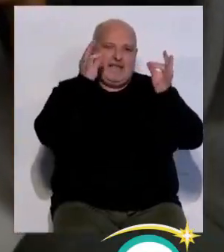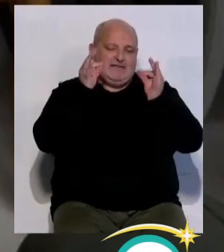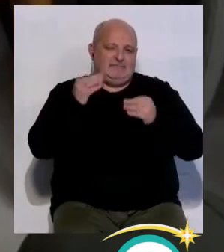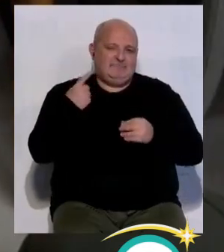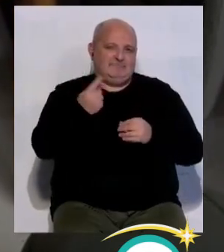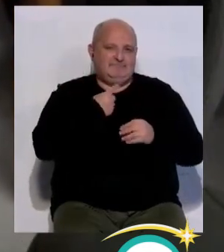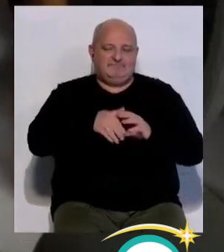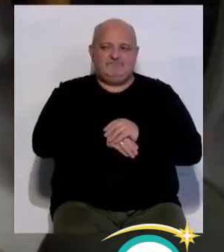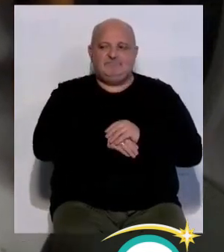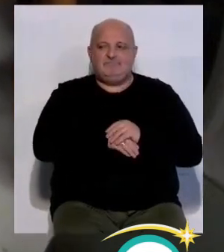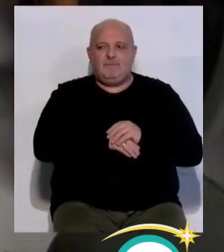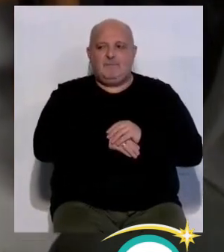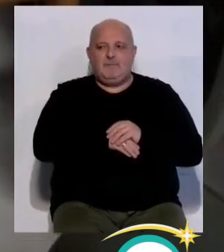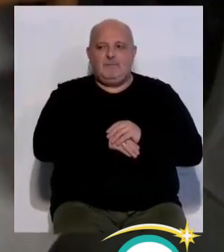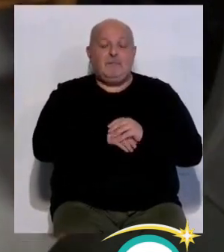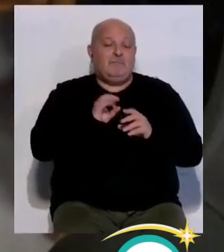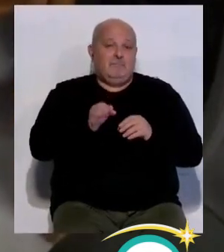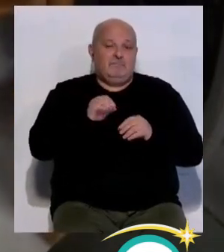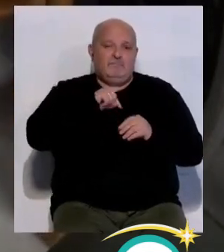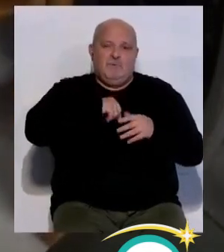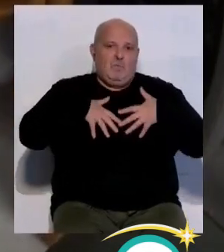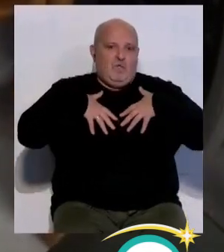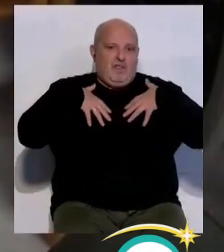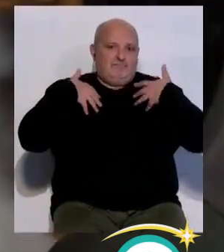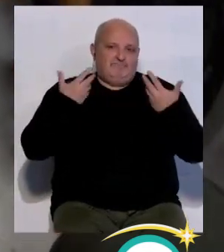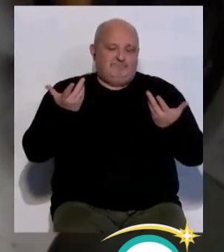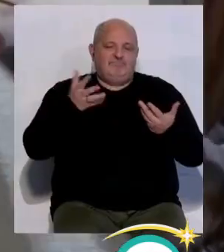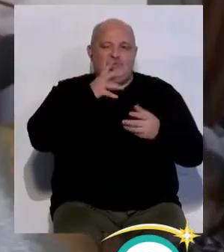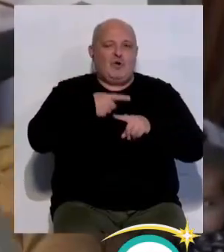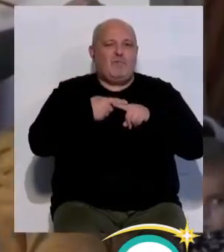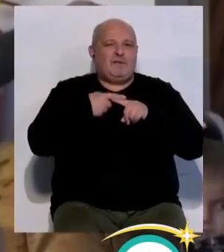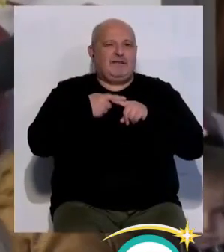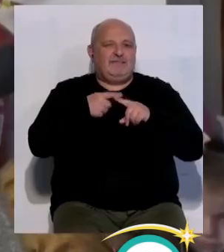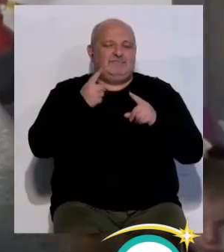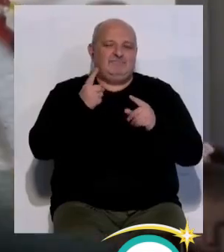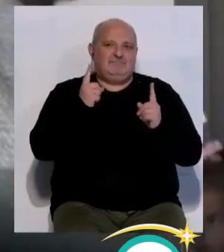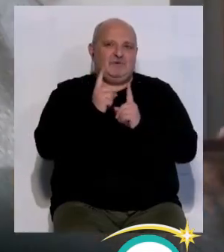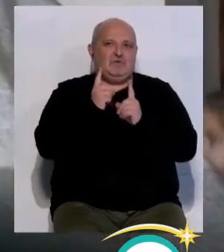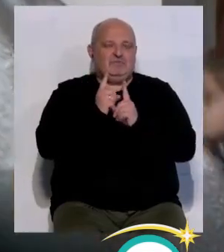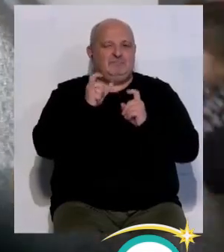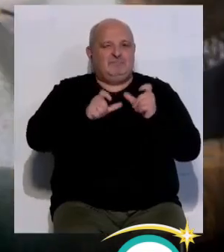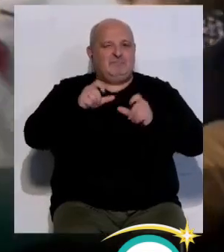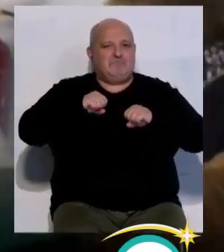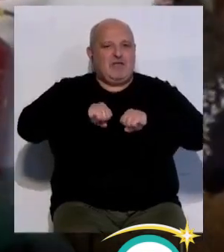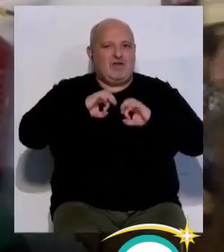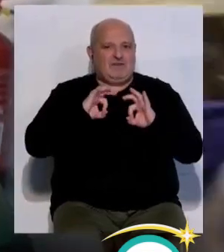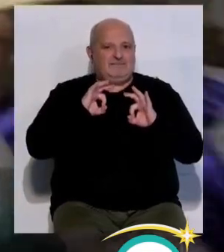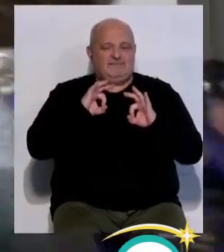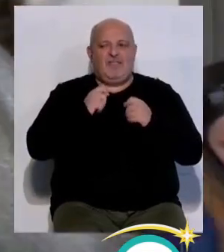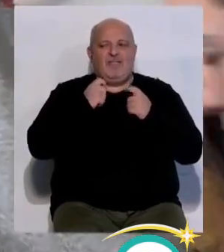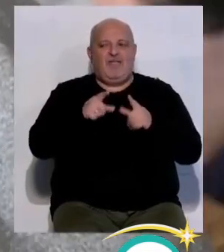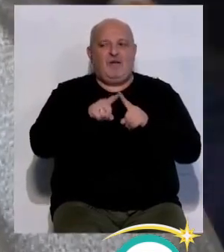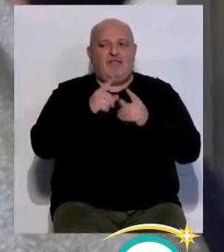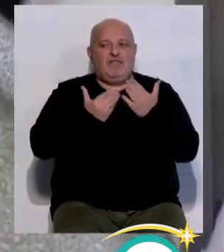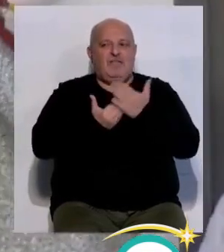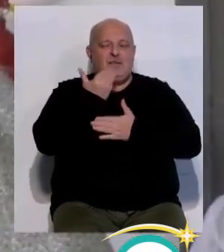entre los presentes. Sí, la verdad que es muy emocionante poder compartir a lo mejor este ratito con las personas mayores y hacerle también